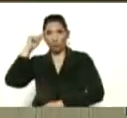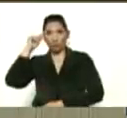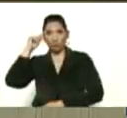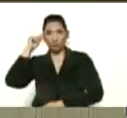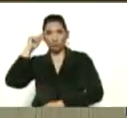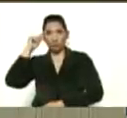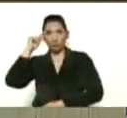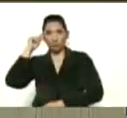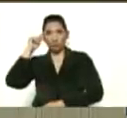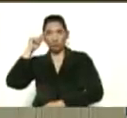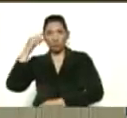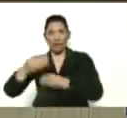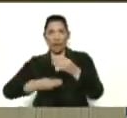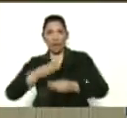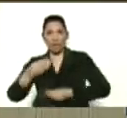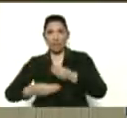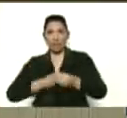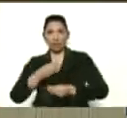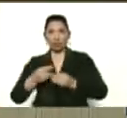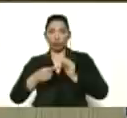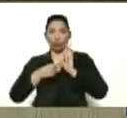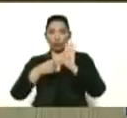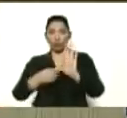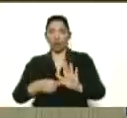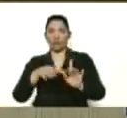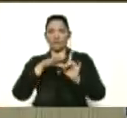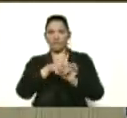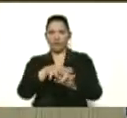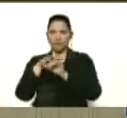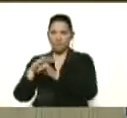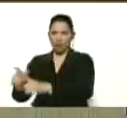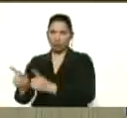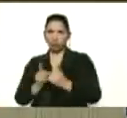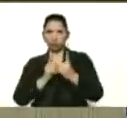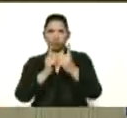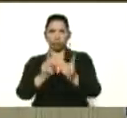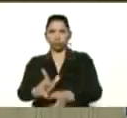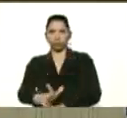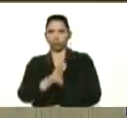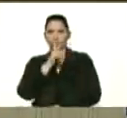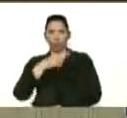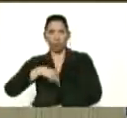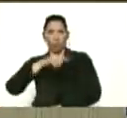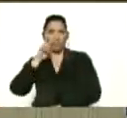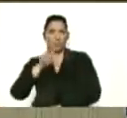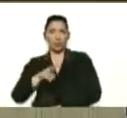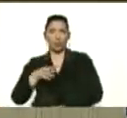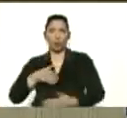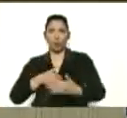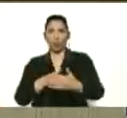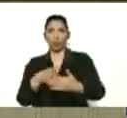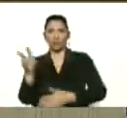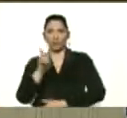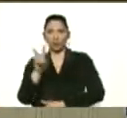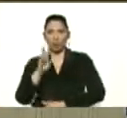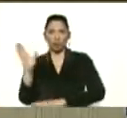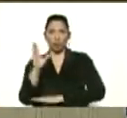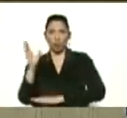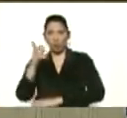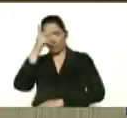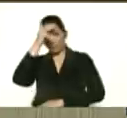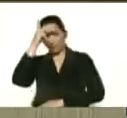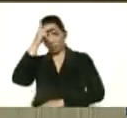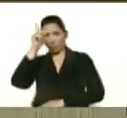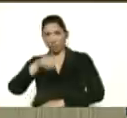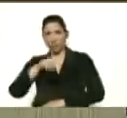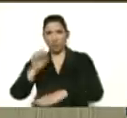que han desencadenado las muestras de xenofobia y persecución asquerosa que hemos visto contra venezolanos en Colombia, en Perú y